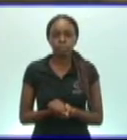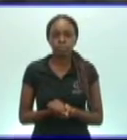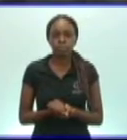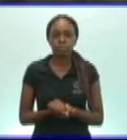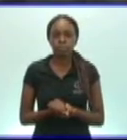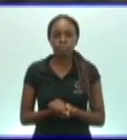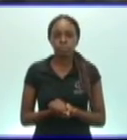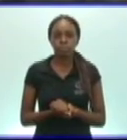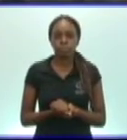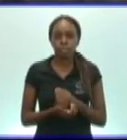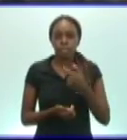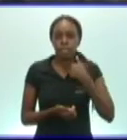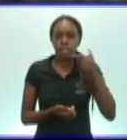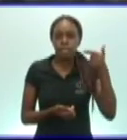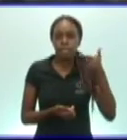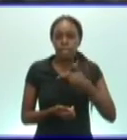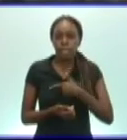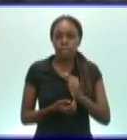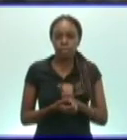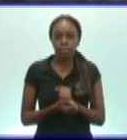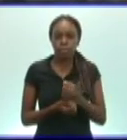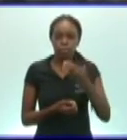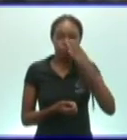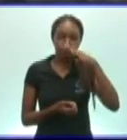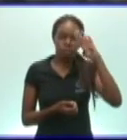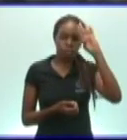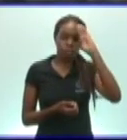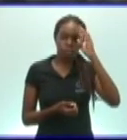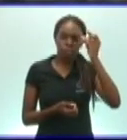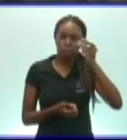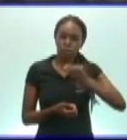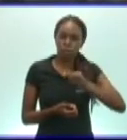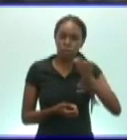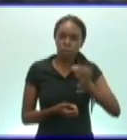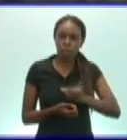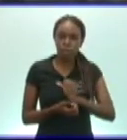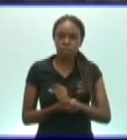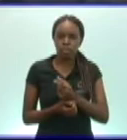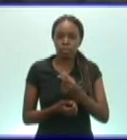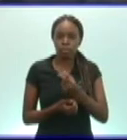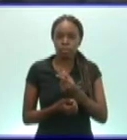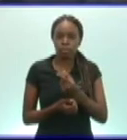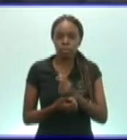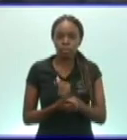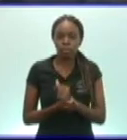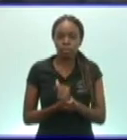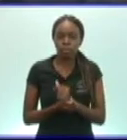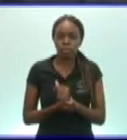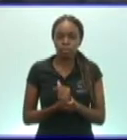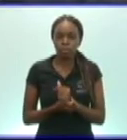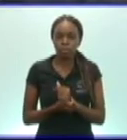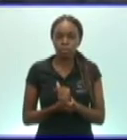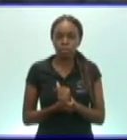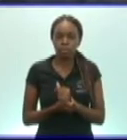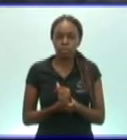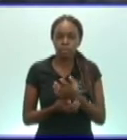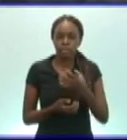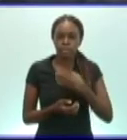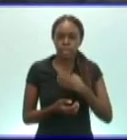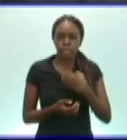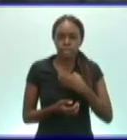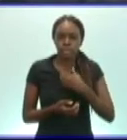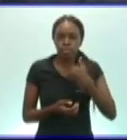El ejemplo de los bayameses le demostró tanto a España como al mundo que los cubanos estaban en condiciones y